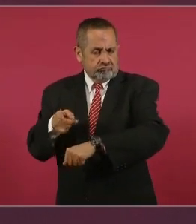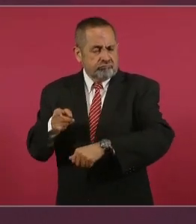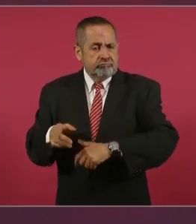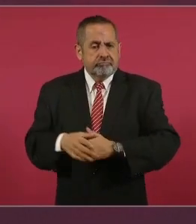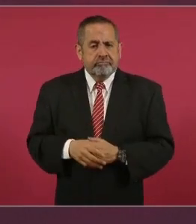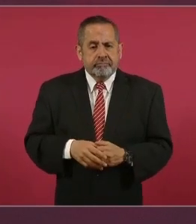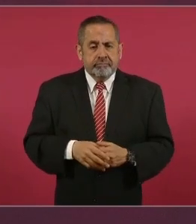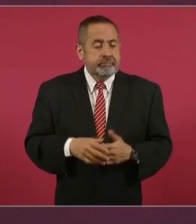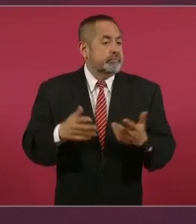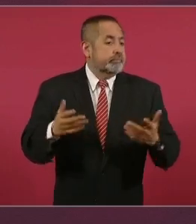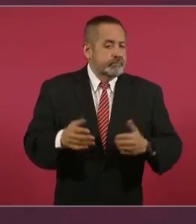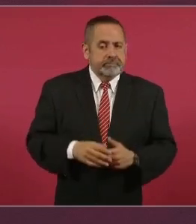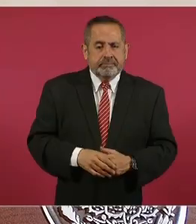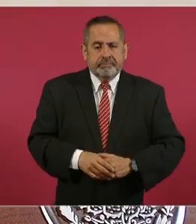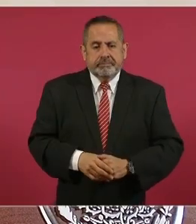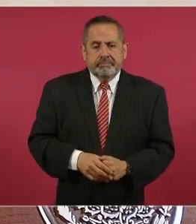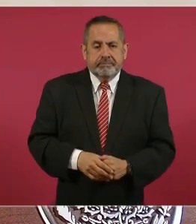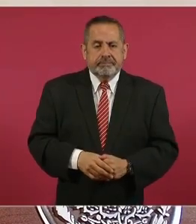al grado